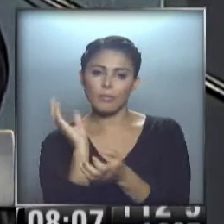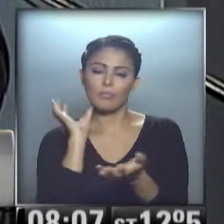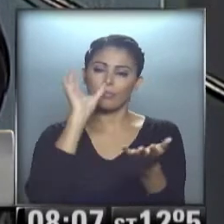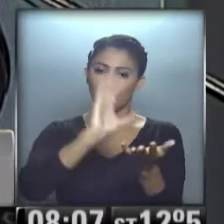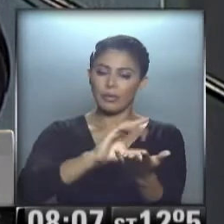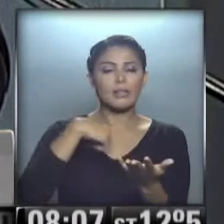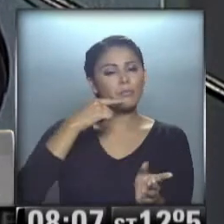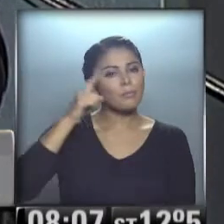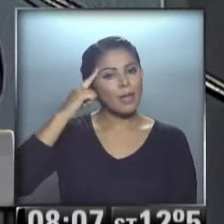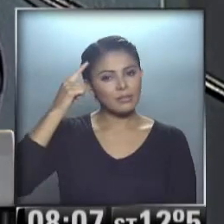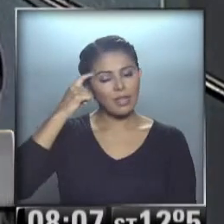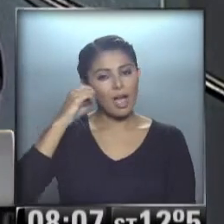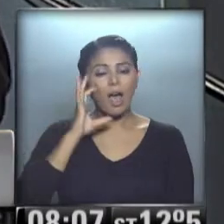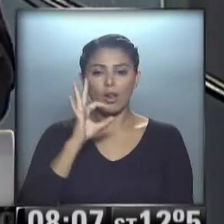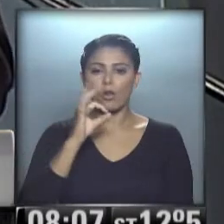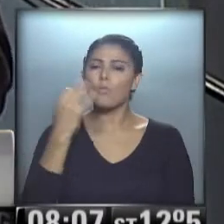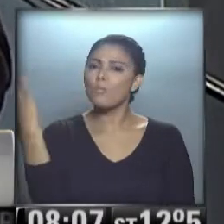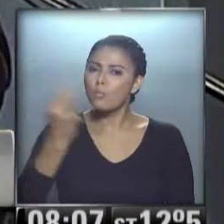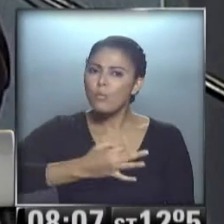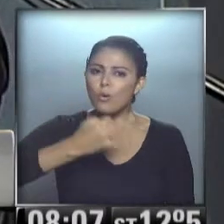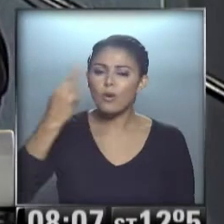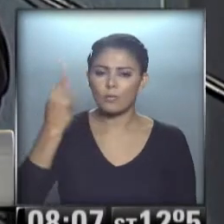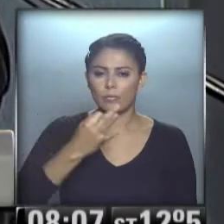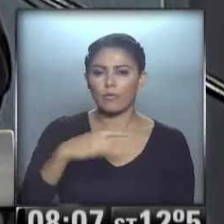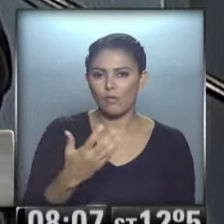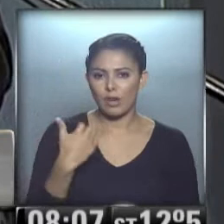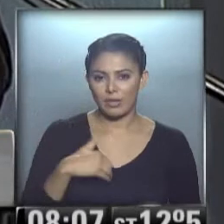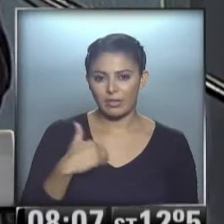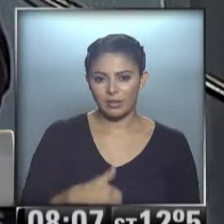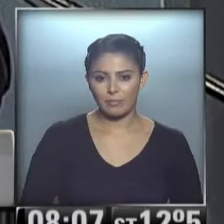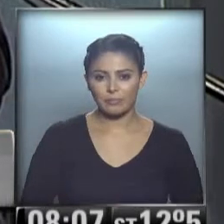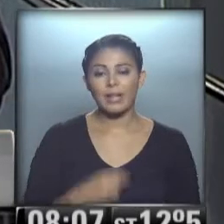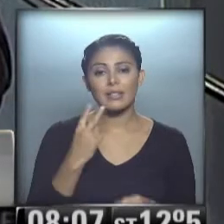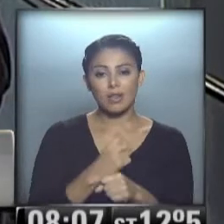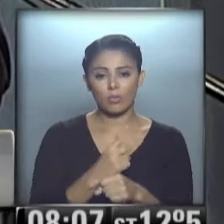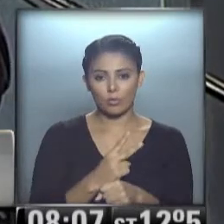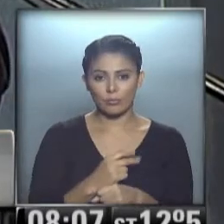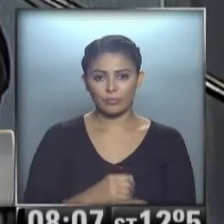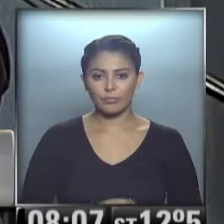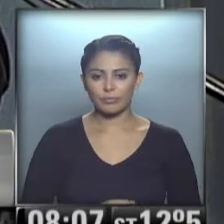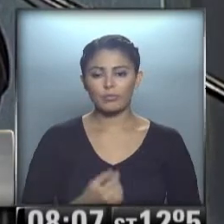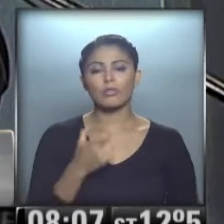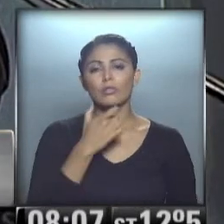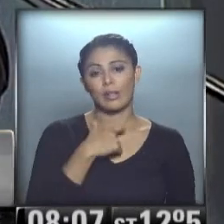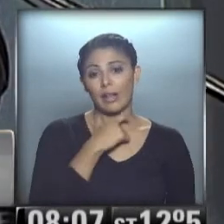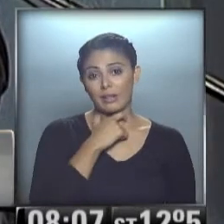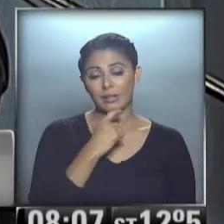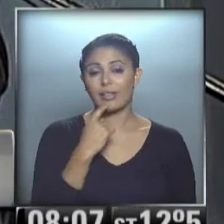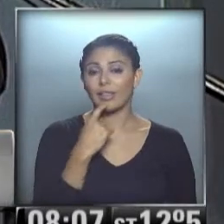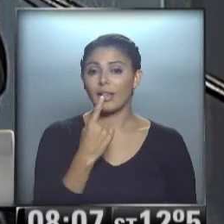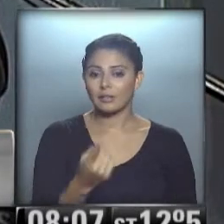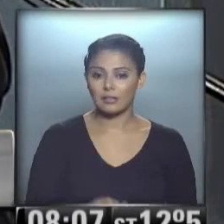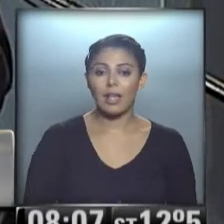y consideramos que es algo muy auspicioso para Argentina. En segundo lugar, yo quería transmitir